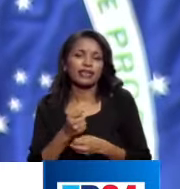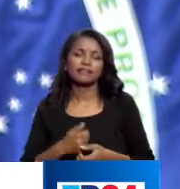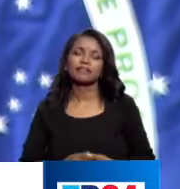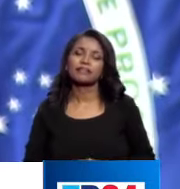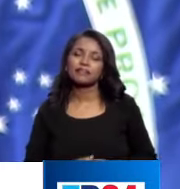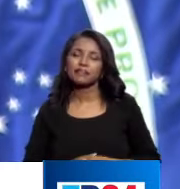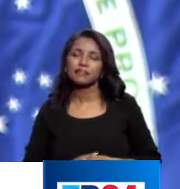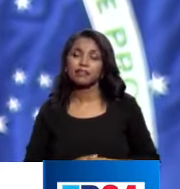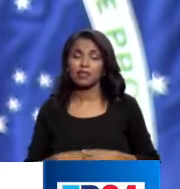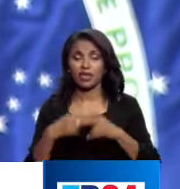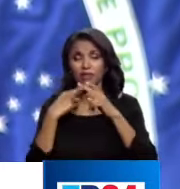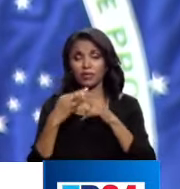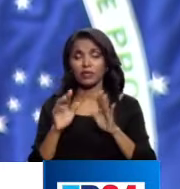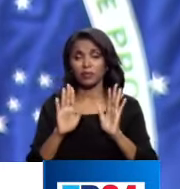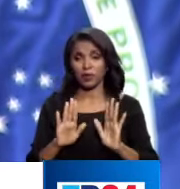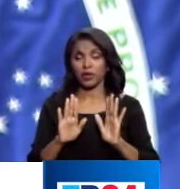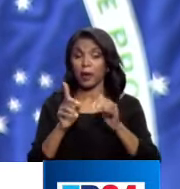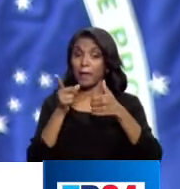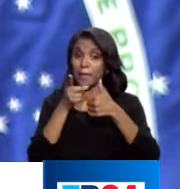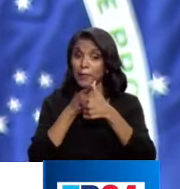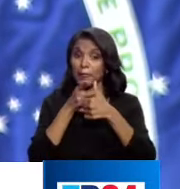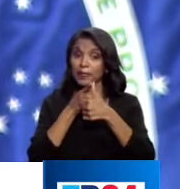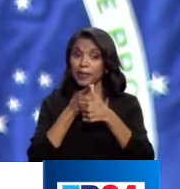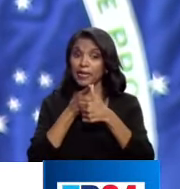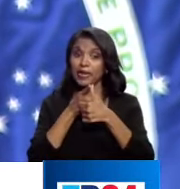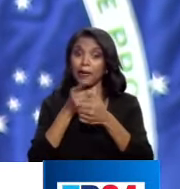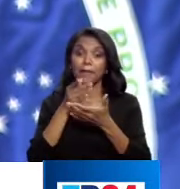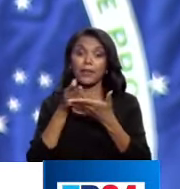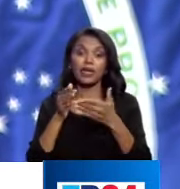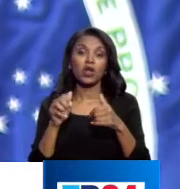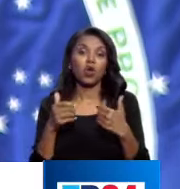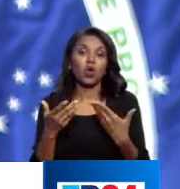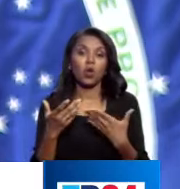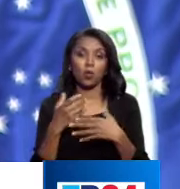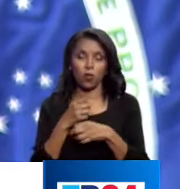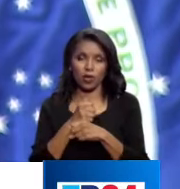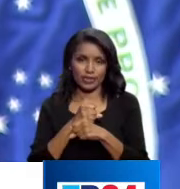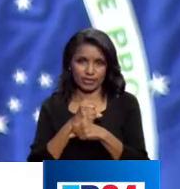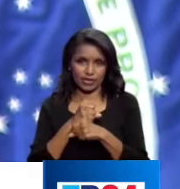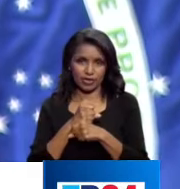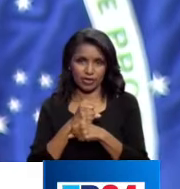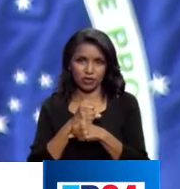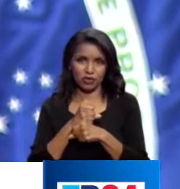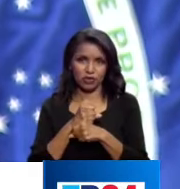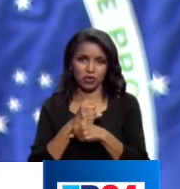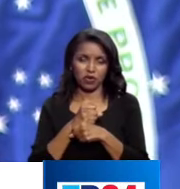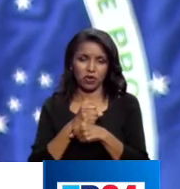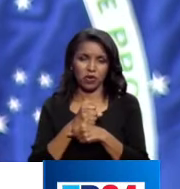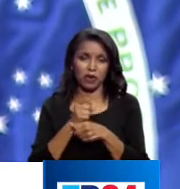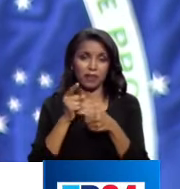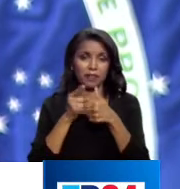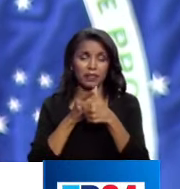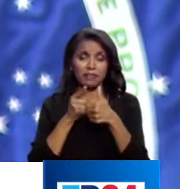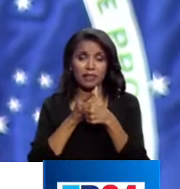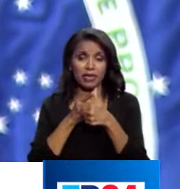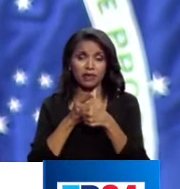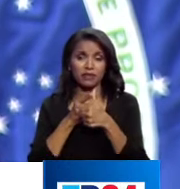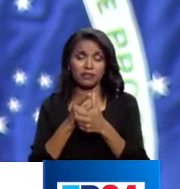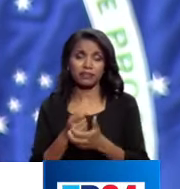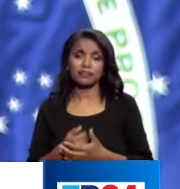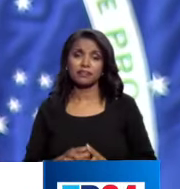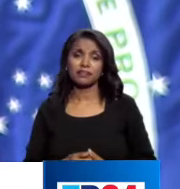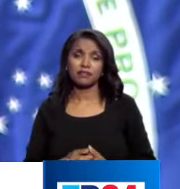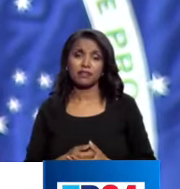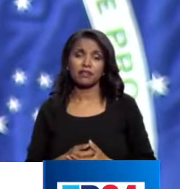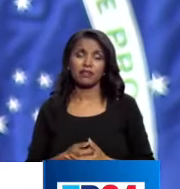Bueno, el primer pedazo es cómo vamos a hacerlos atractivos. Primero, reduciendo a su mínima expresión